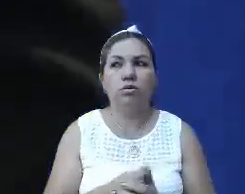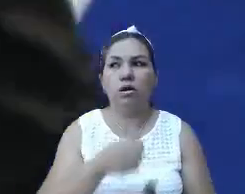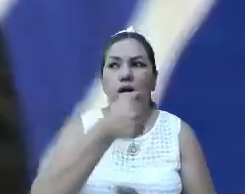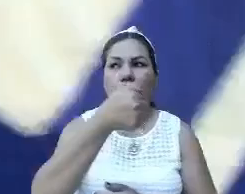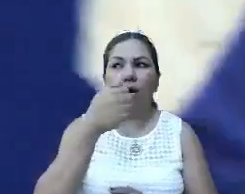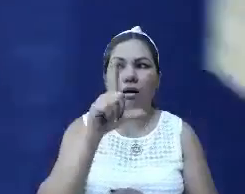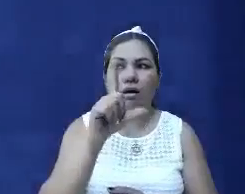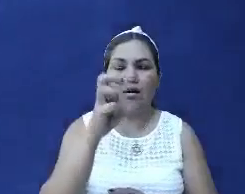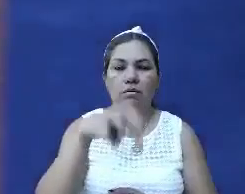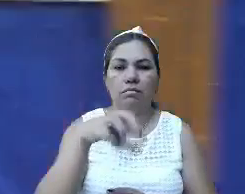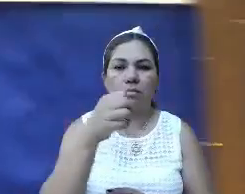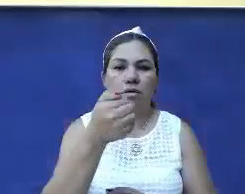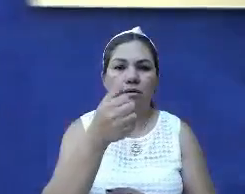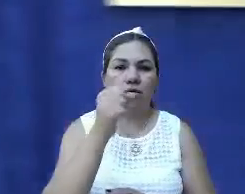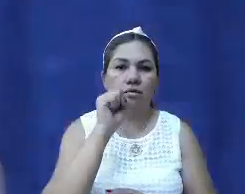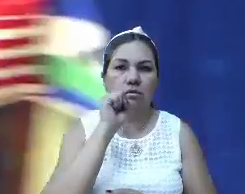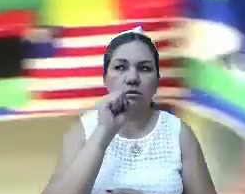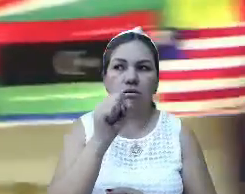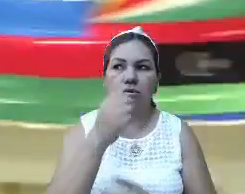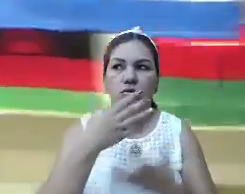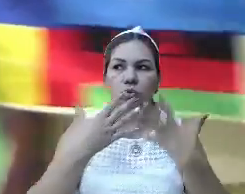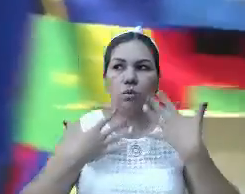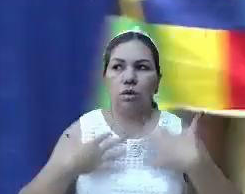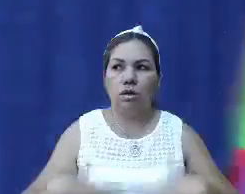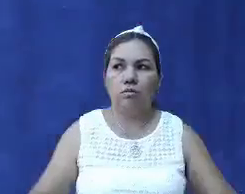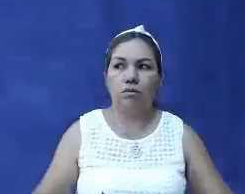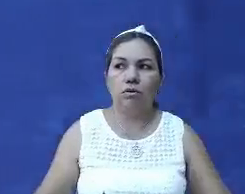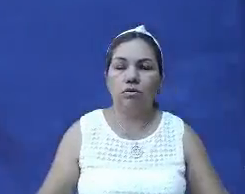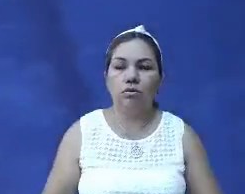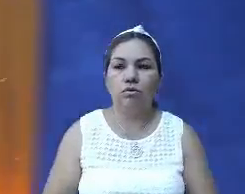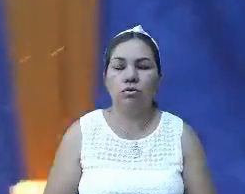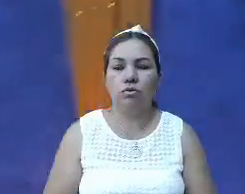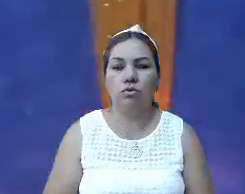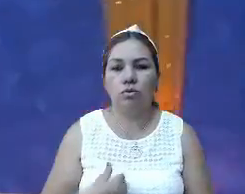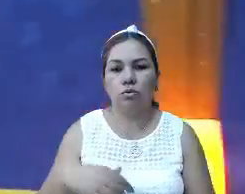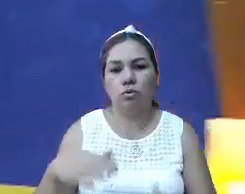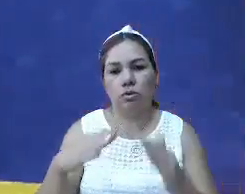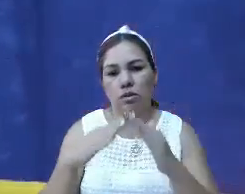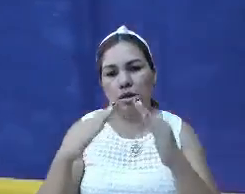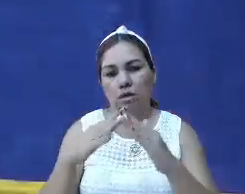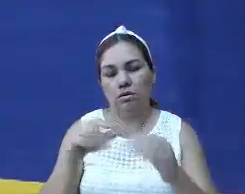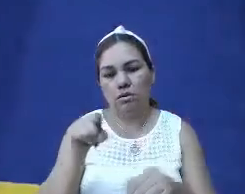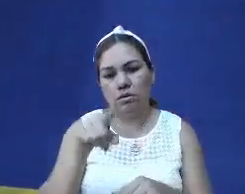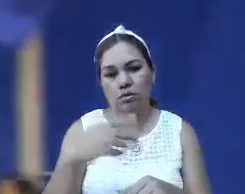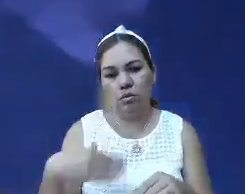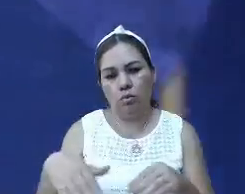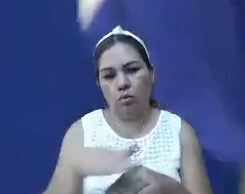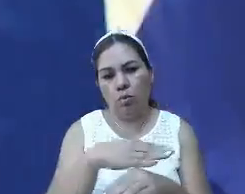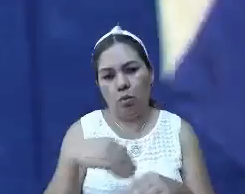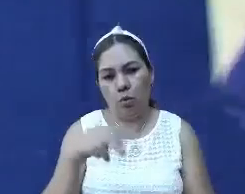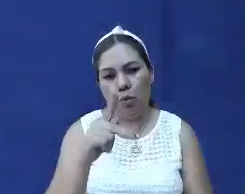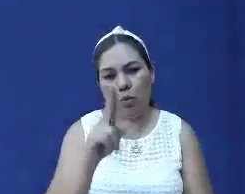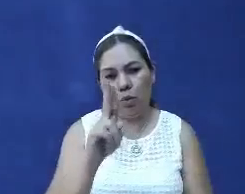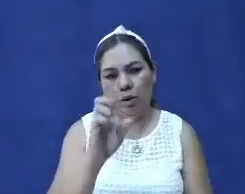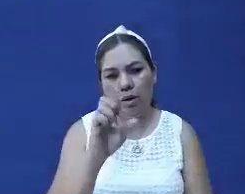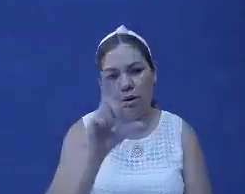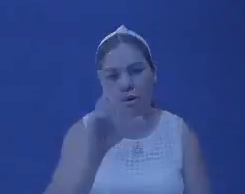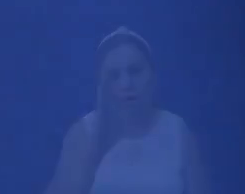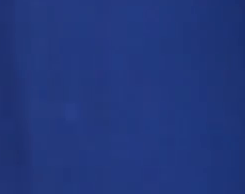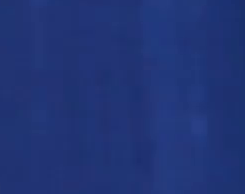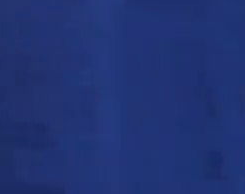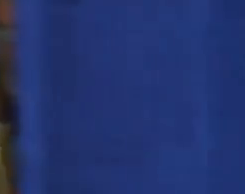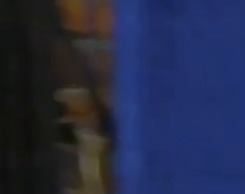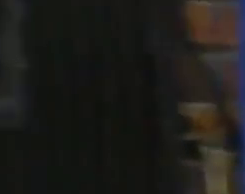almas, en los cuerpos, en los hogares de tu pueblo. En el nombre de Jesús,